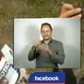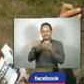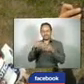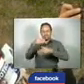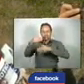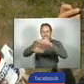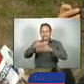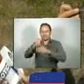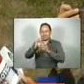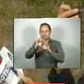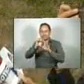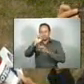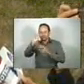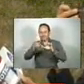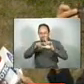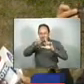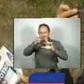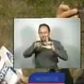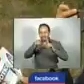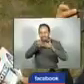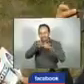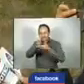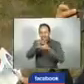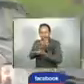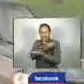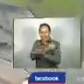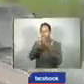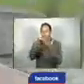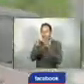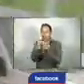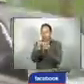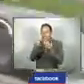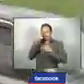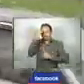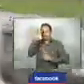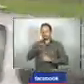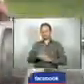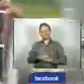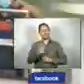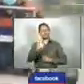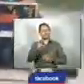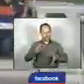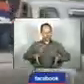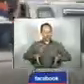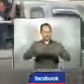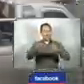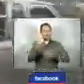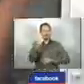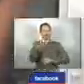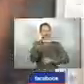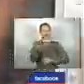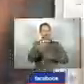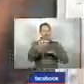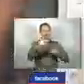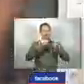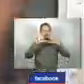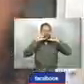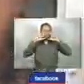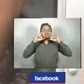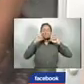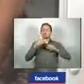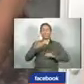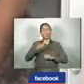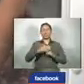el porcentaje de población que está llegando a los centros de vacunación. Pero en las calles se sigue observando a personas sin hacer uso de la